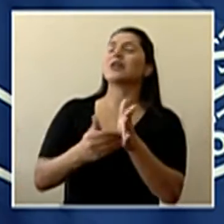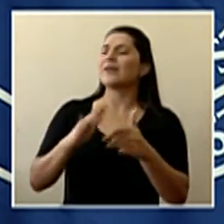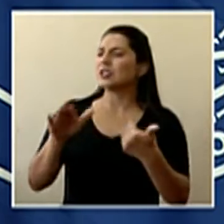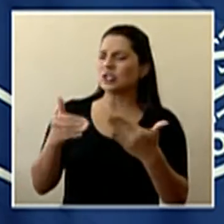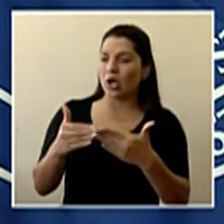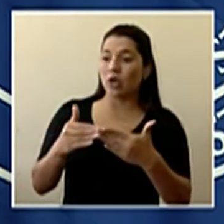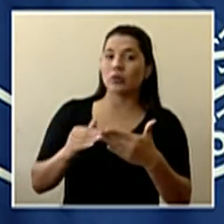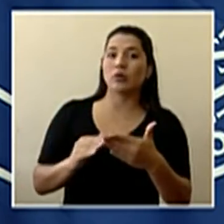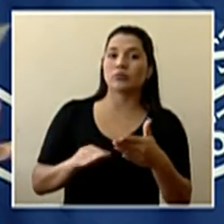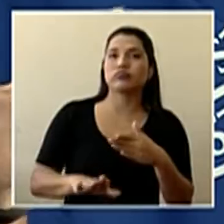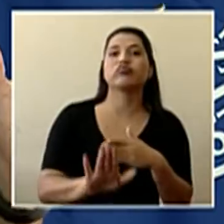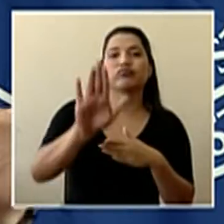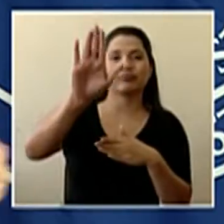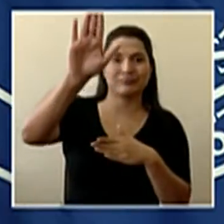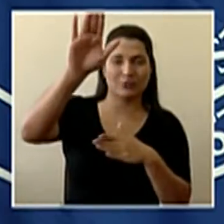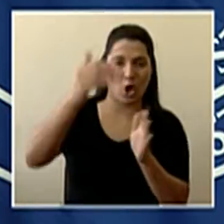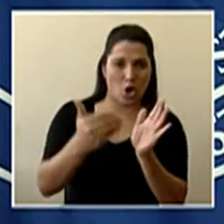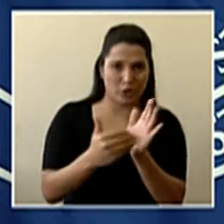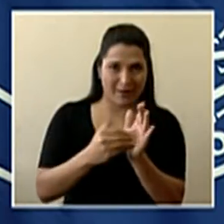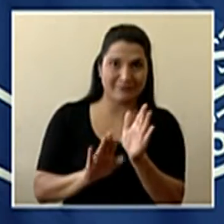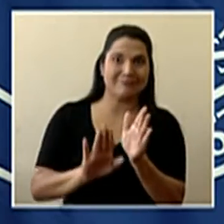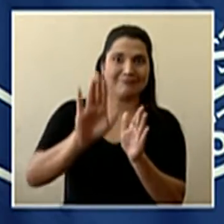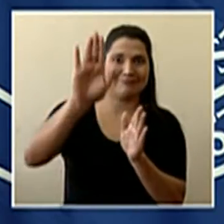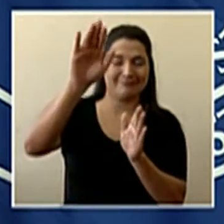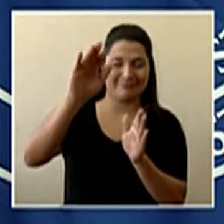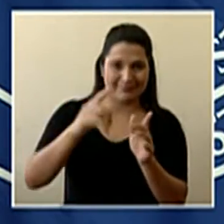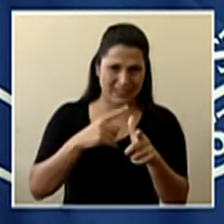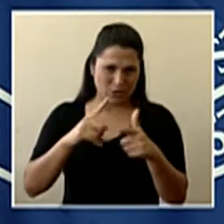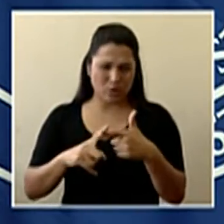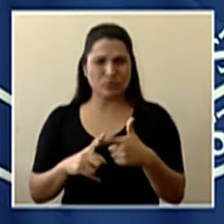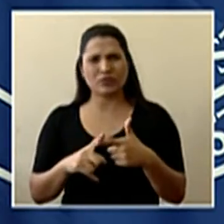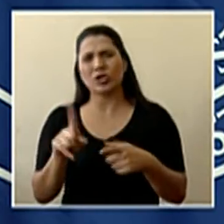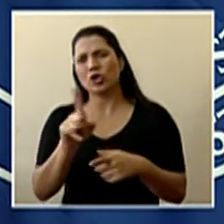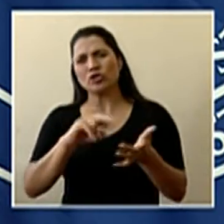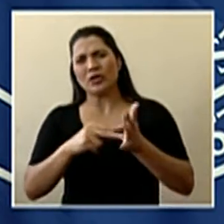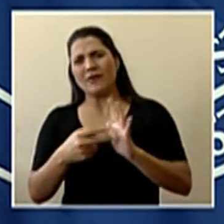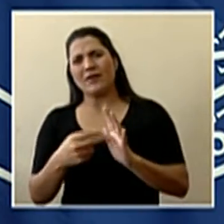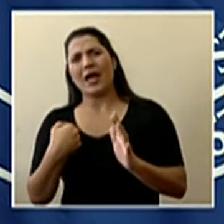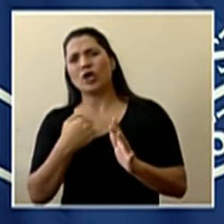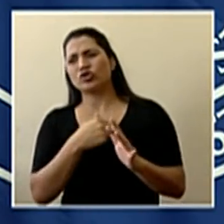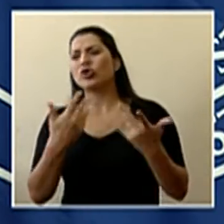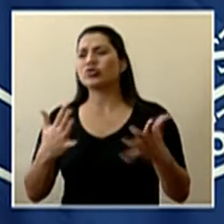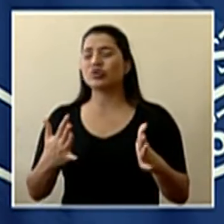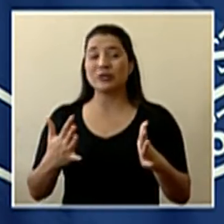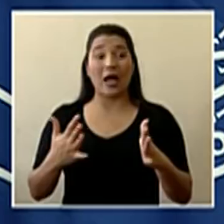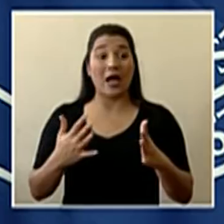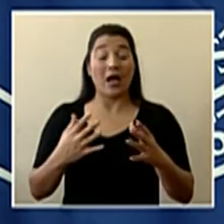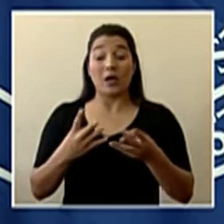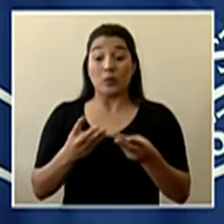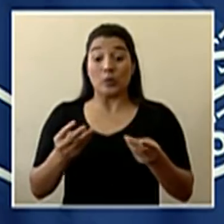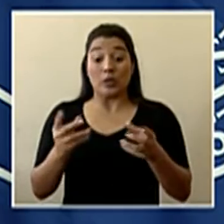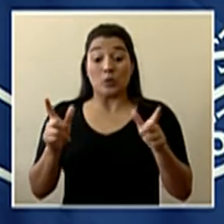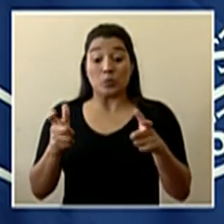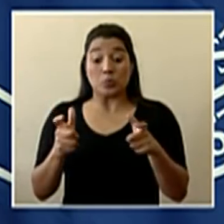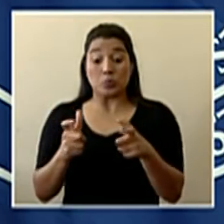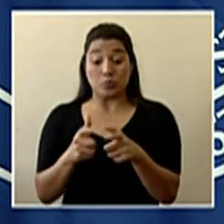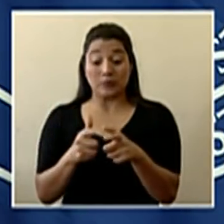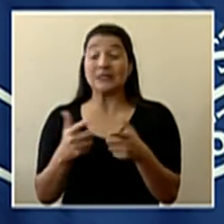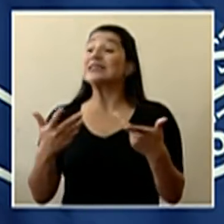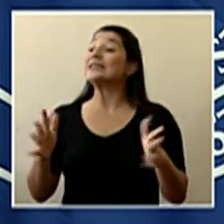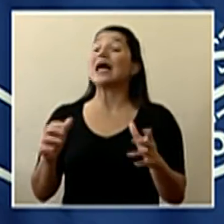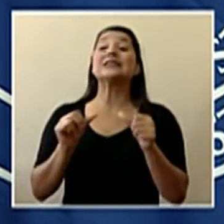meses que tengamos un cierre de todas las actividades, por ejemplo, podemos decir, ahora sí, retomemos todo con normalidad, el virus no se va a ir, va a